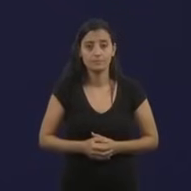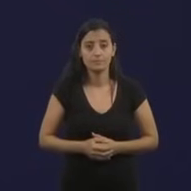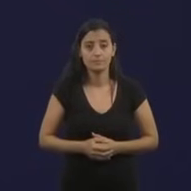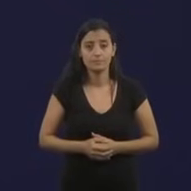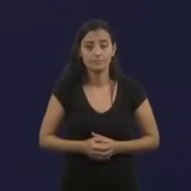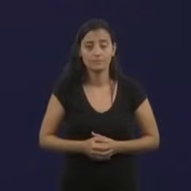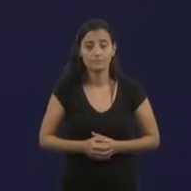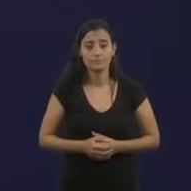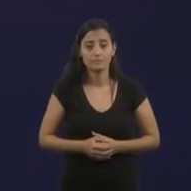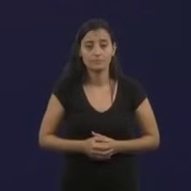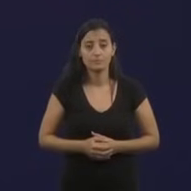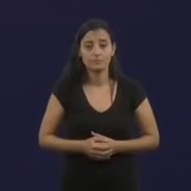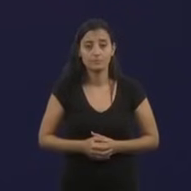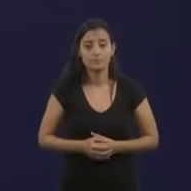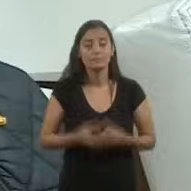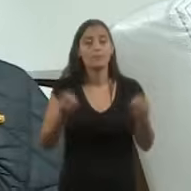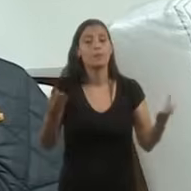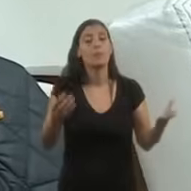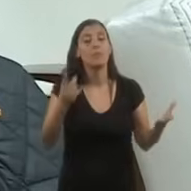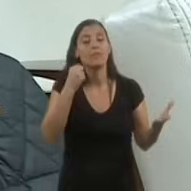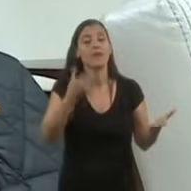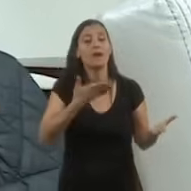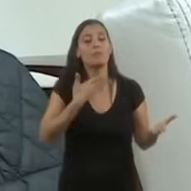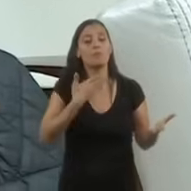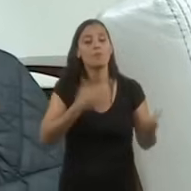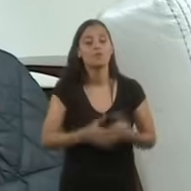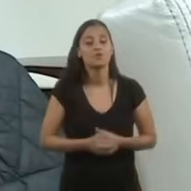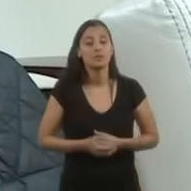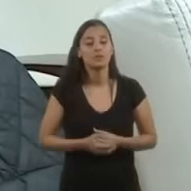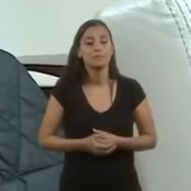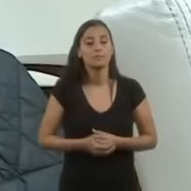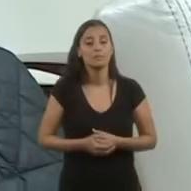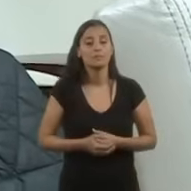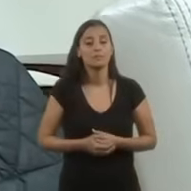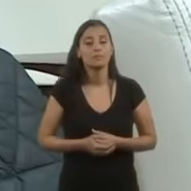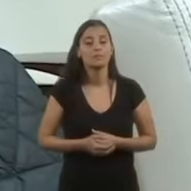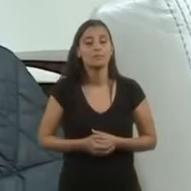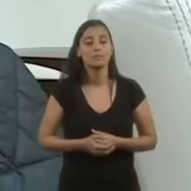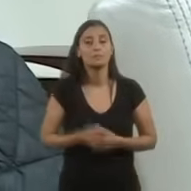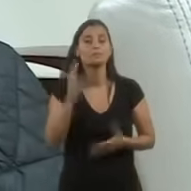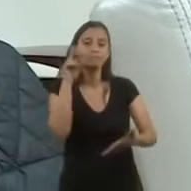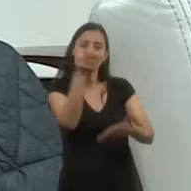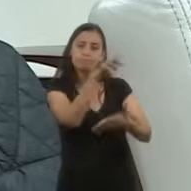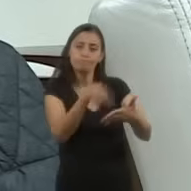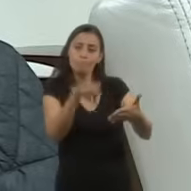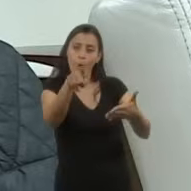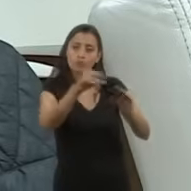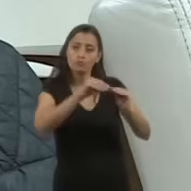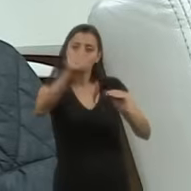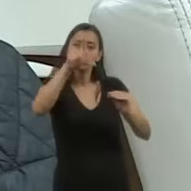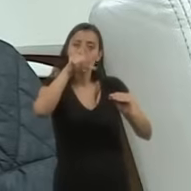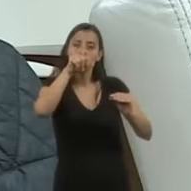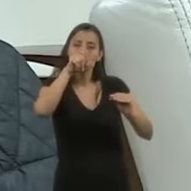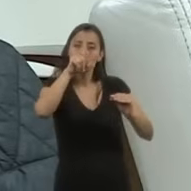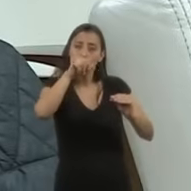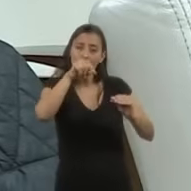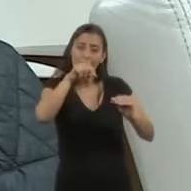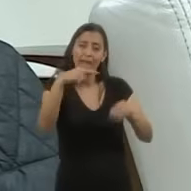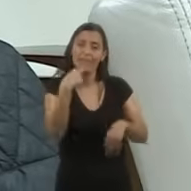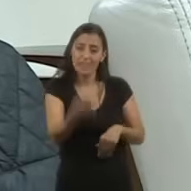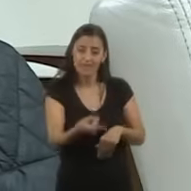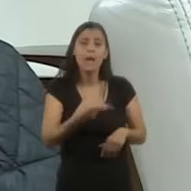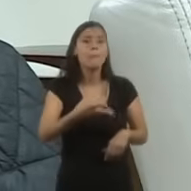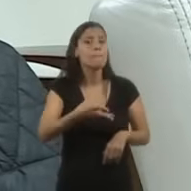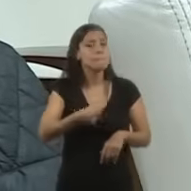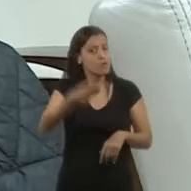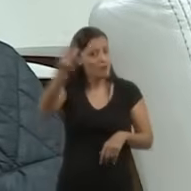eh qué tal Vocero el otro día leía en su Twitter un TT que cito textualmente muchas